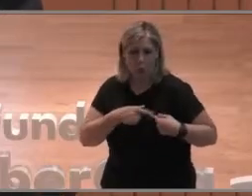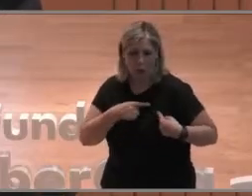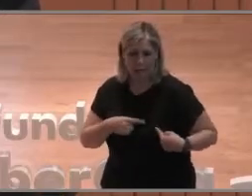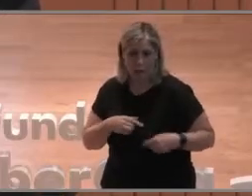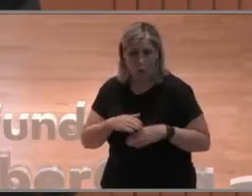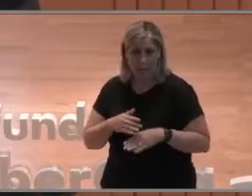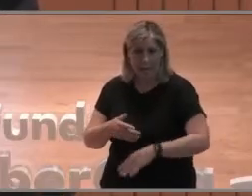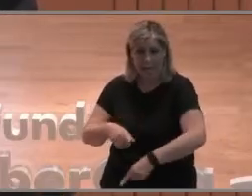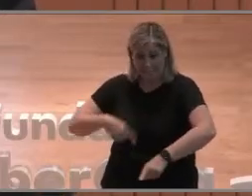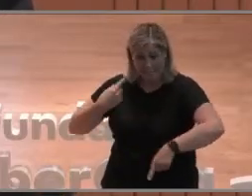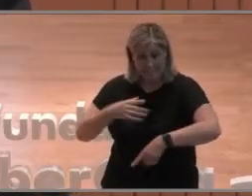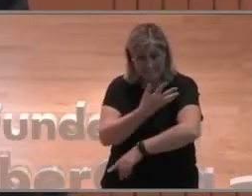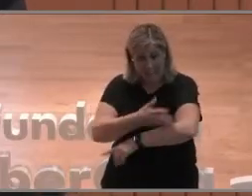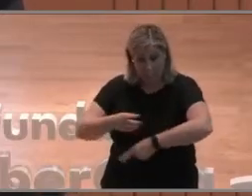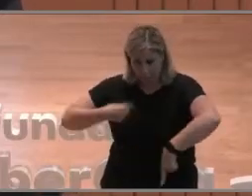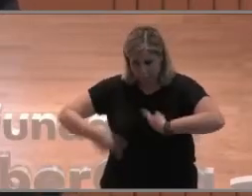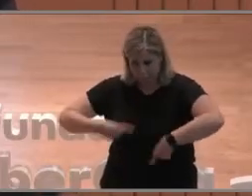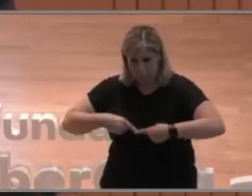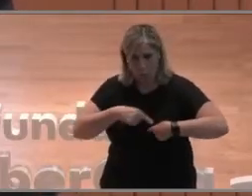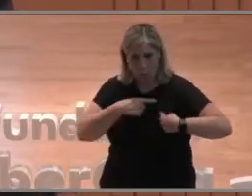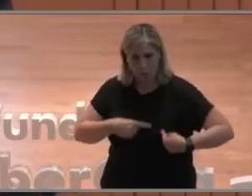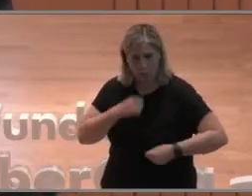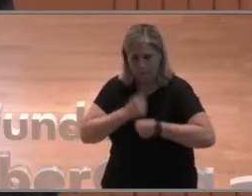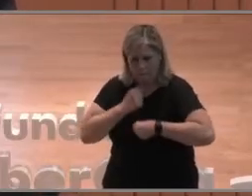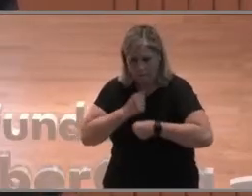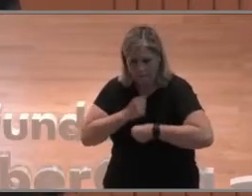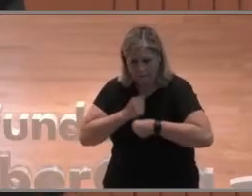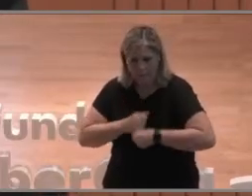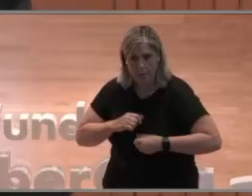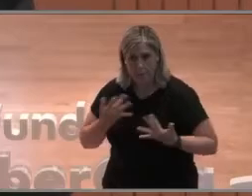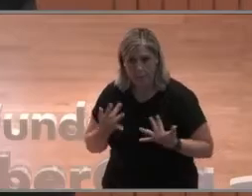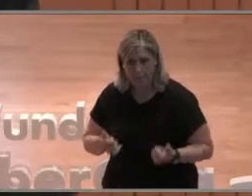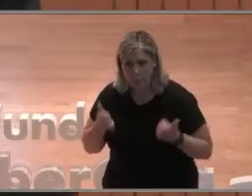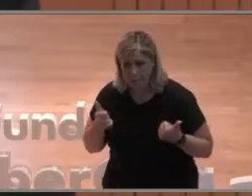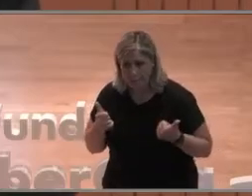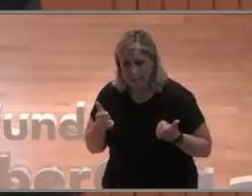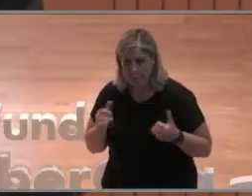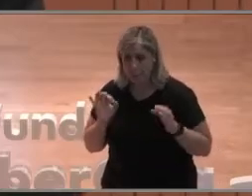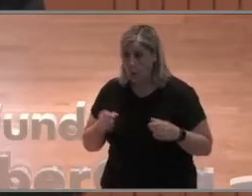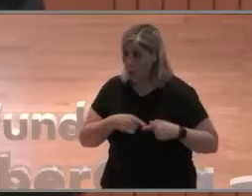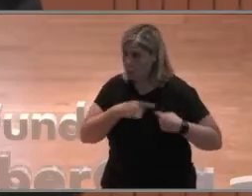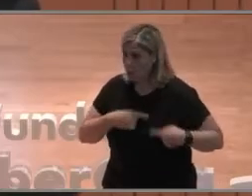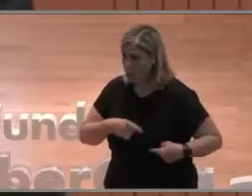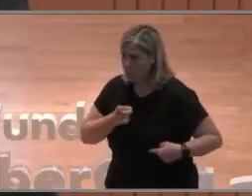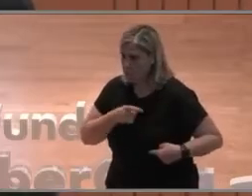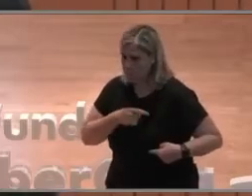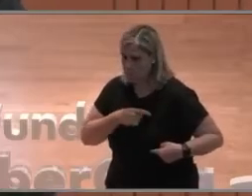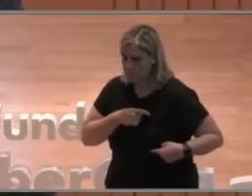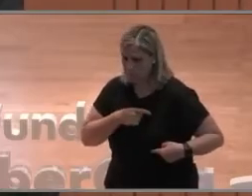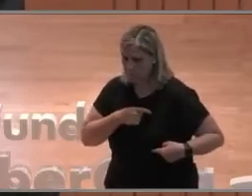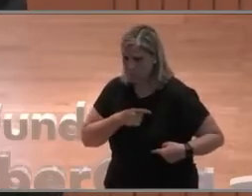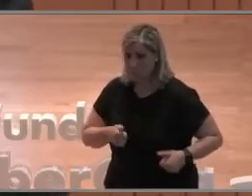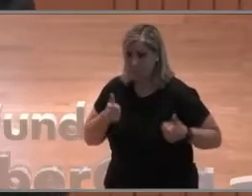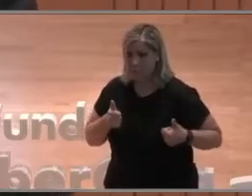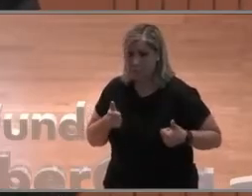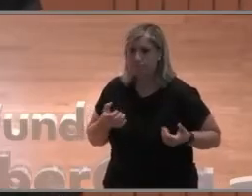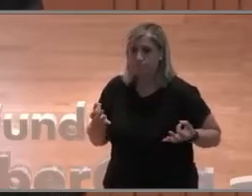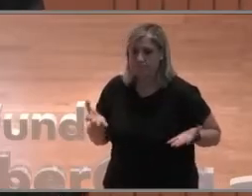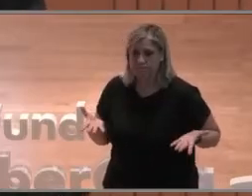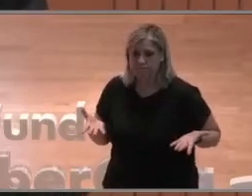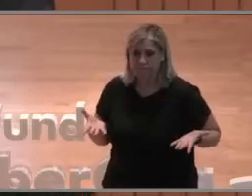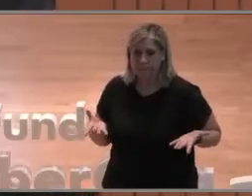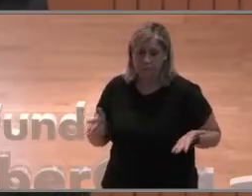la sangre en circulación, tuvo que trabajar más deprisa. Al acelerarse el corazón, bueno, pues entró en